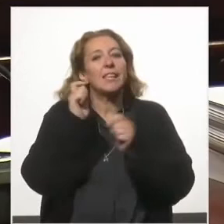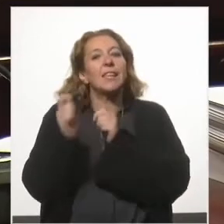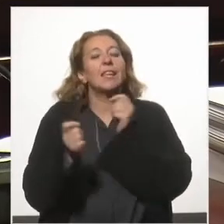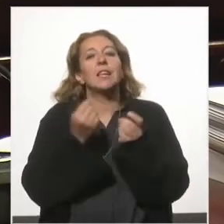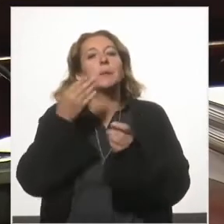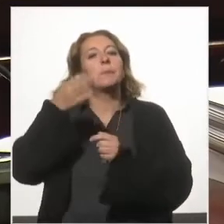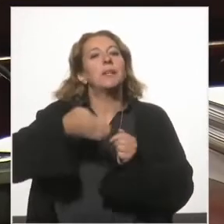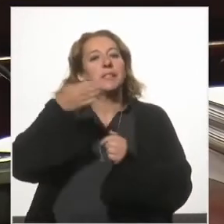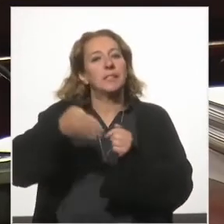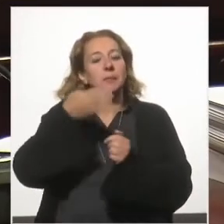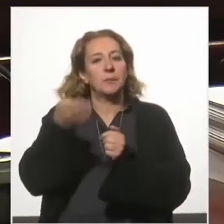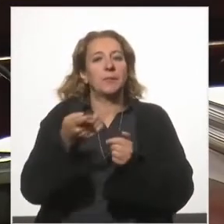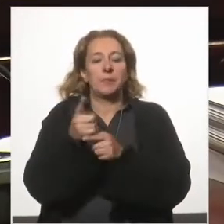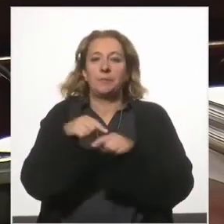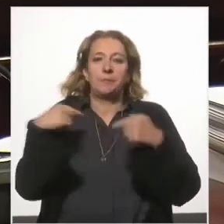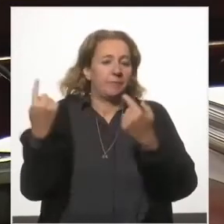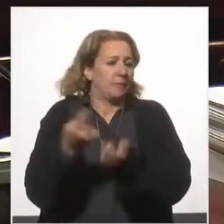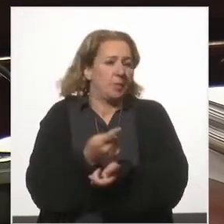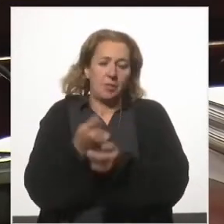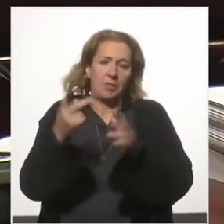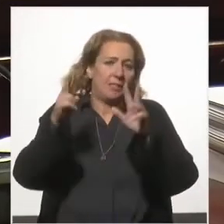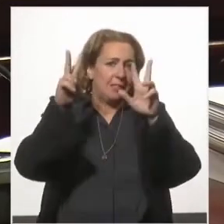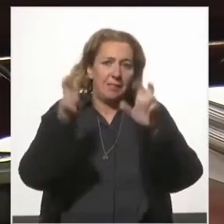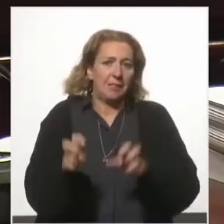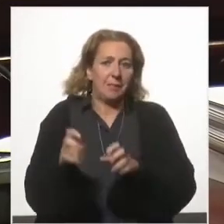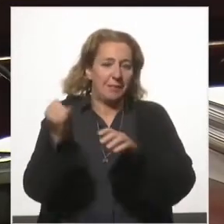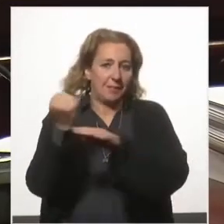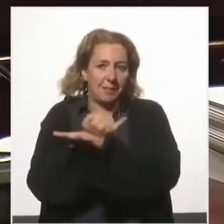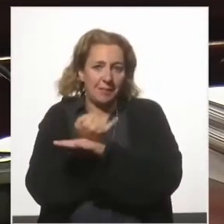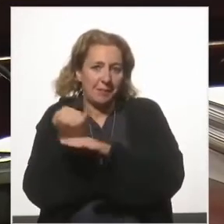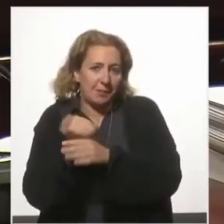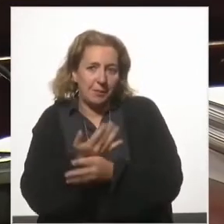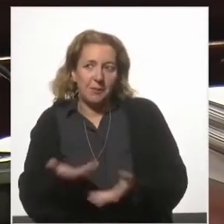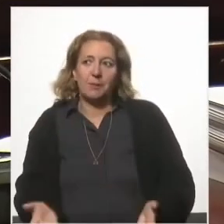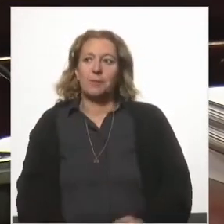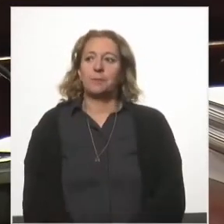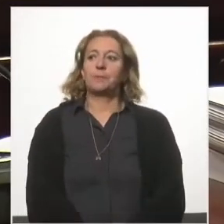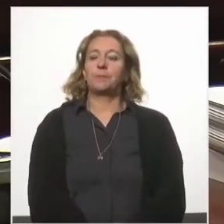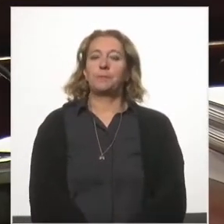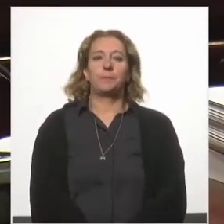partícipes de todo ese desmadre institucional que vivió el país.